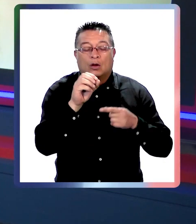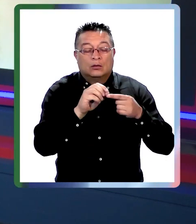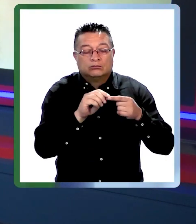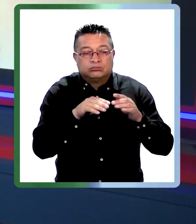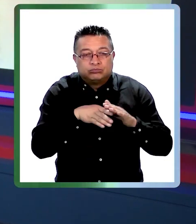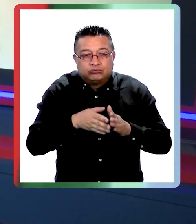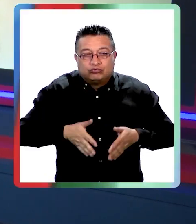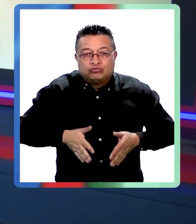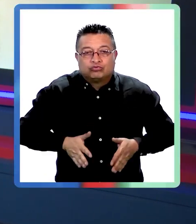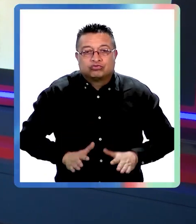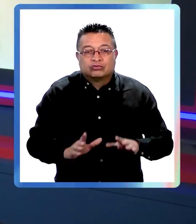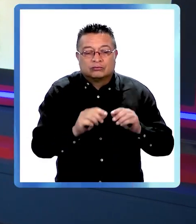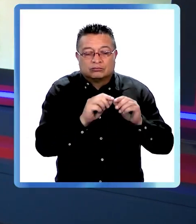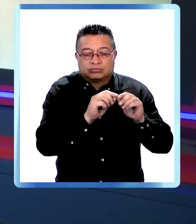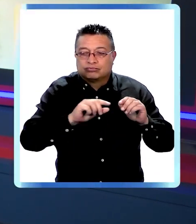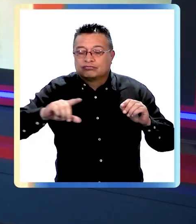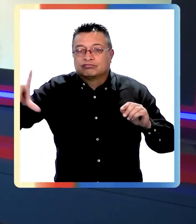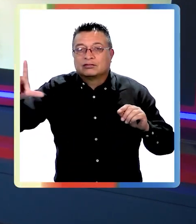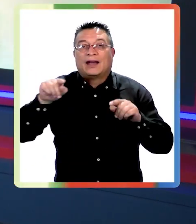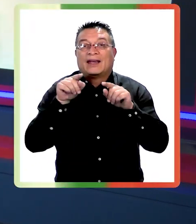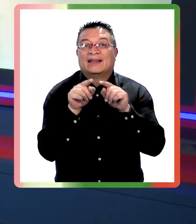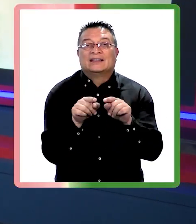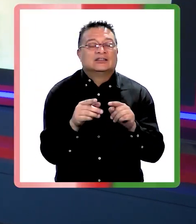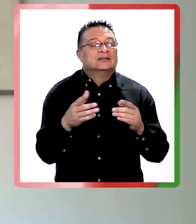¿no es cierto?, que tiene que ver con,